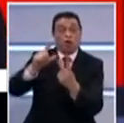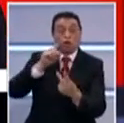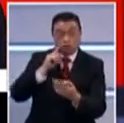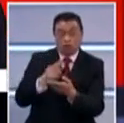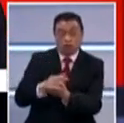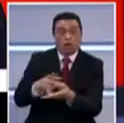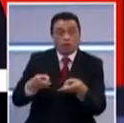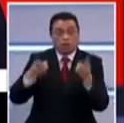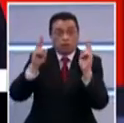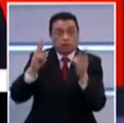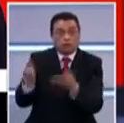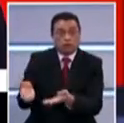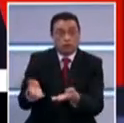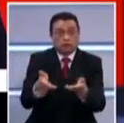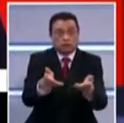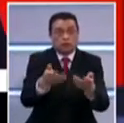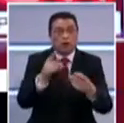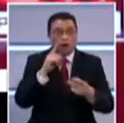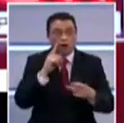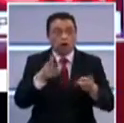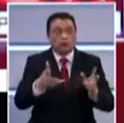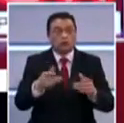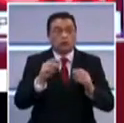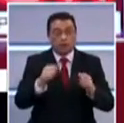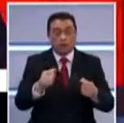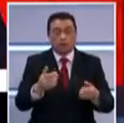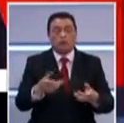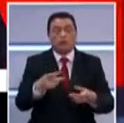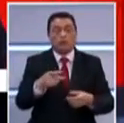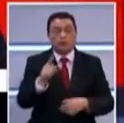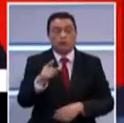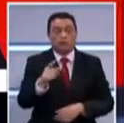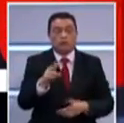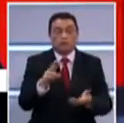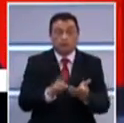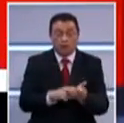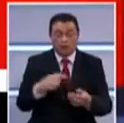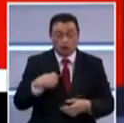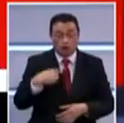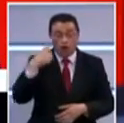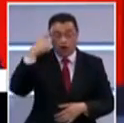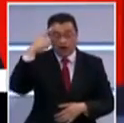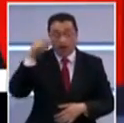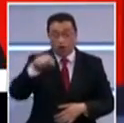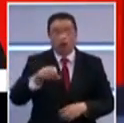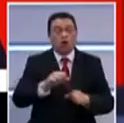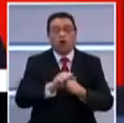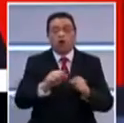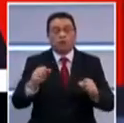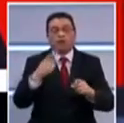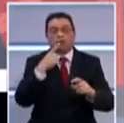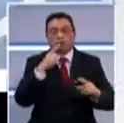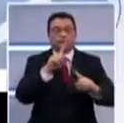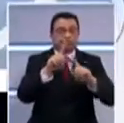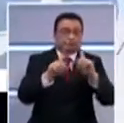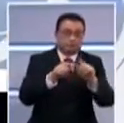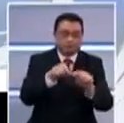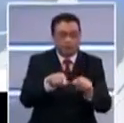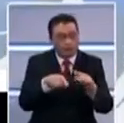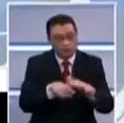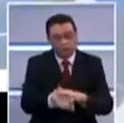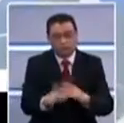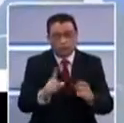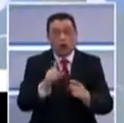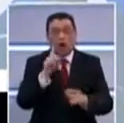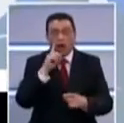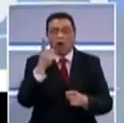sino de todas las personas que desempeñan árbitros la verdad que yo creo que nosotros no podemos entrar a ámbitos de esa naturaleza porque